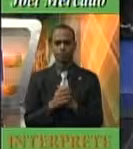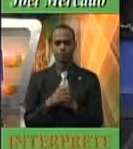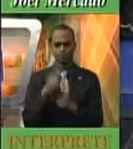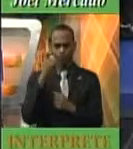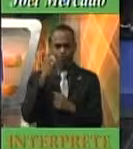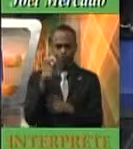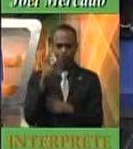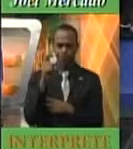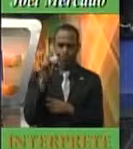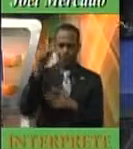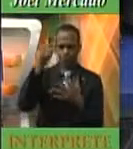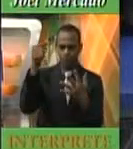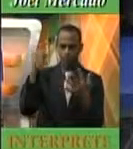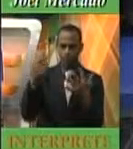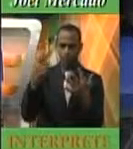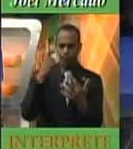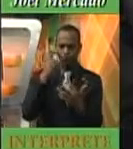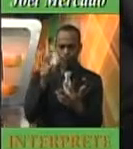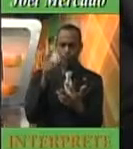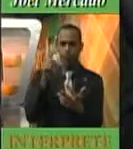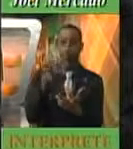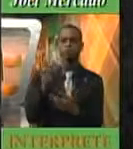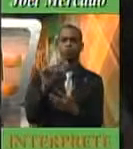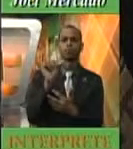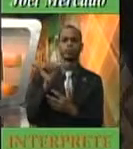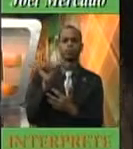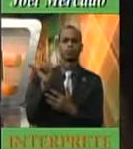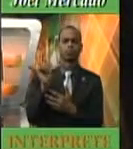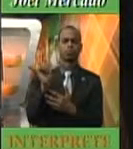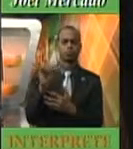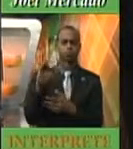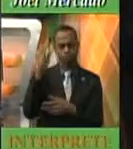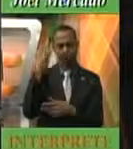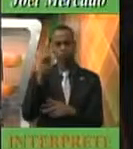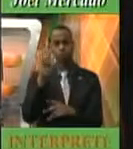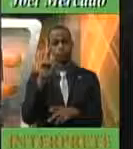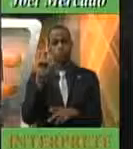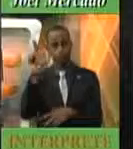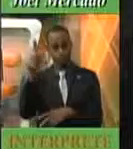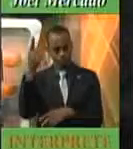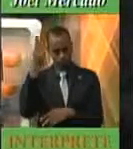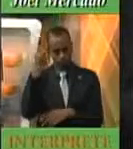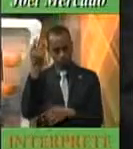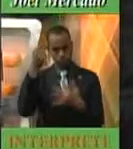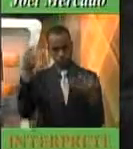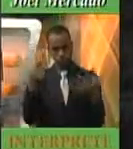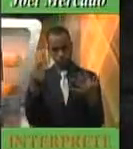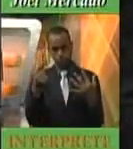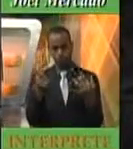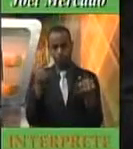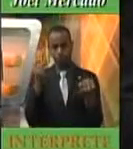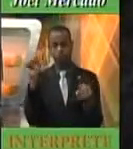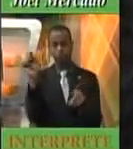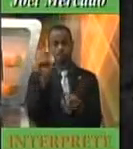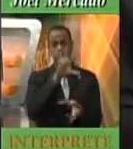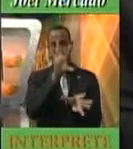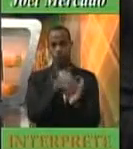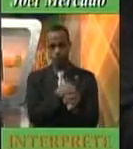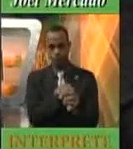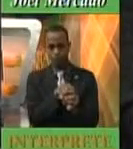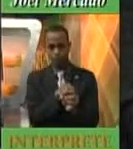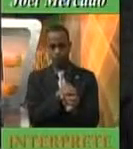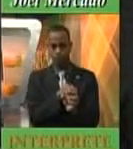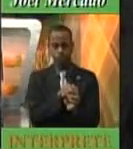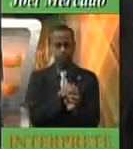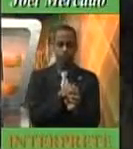notables y sirven siempre para los políticos. Ajá, eso es mucho, los políticos, eso es